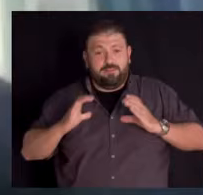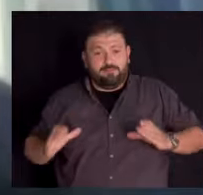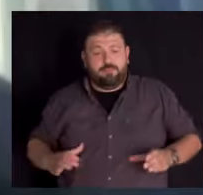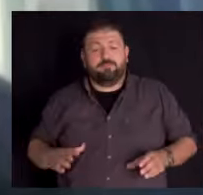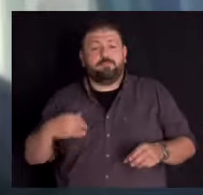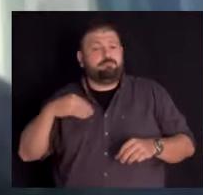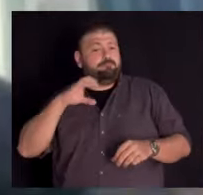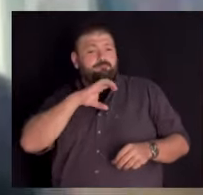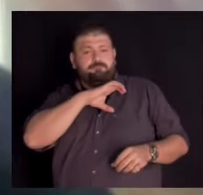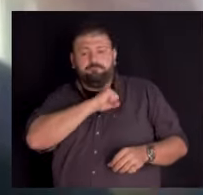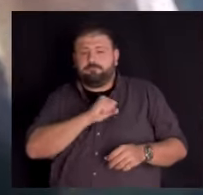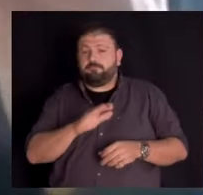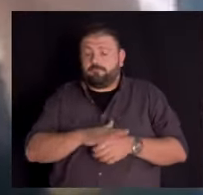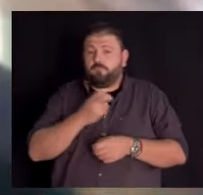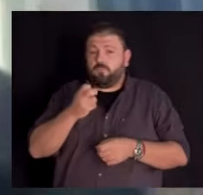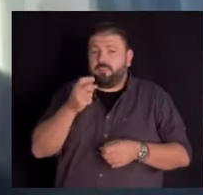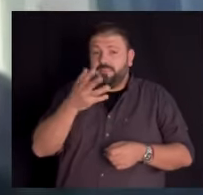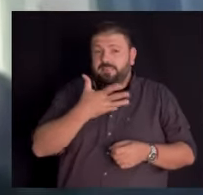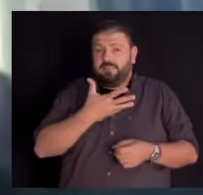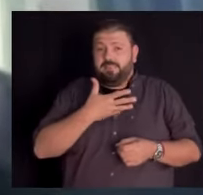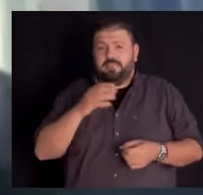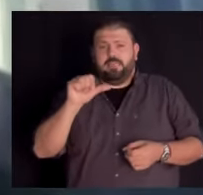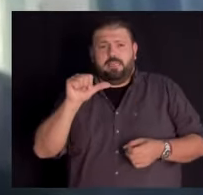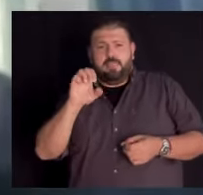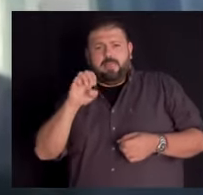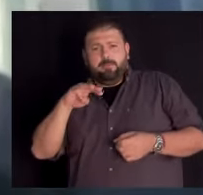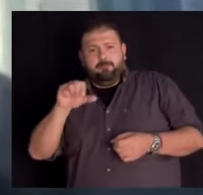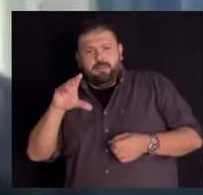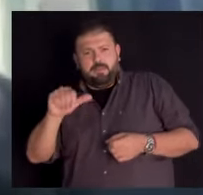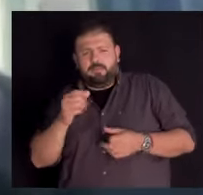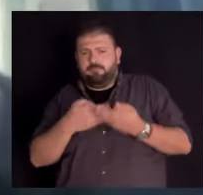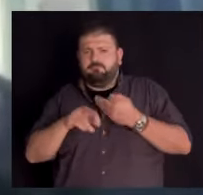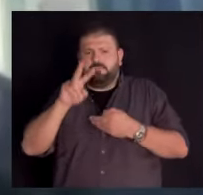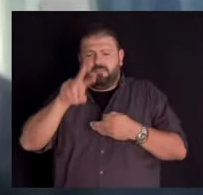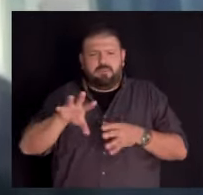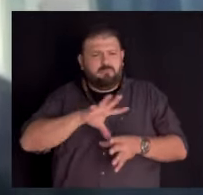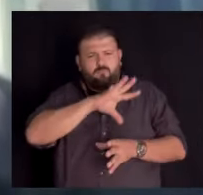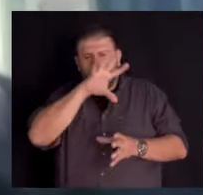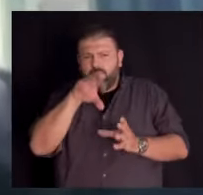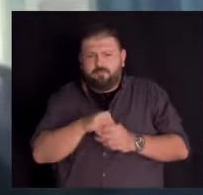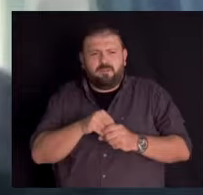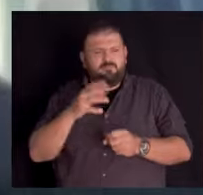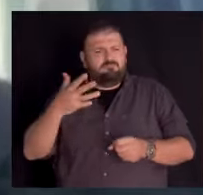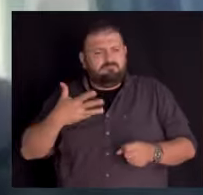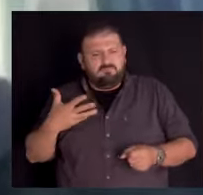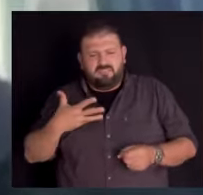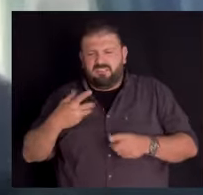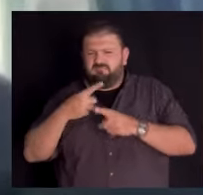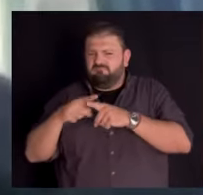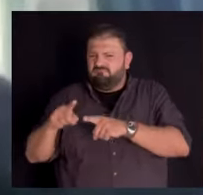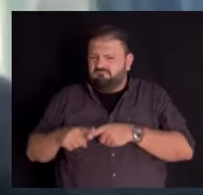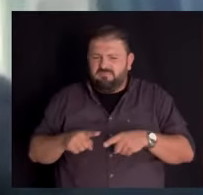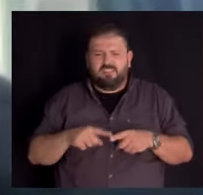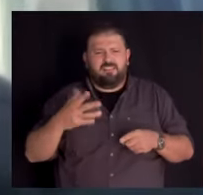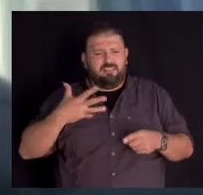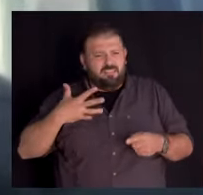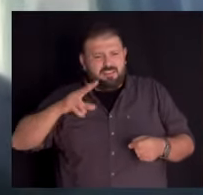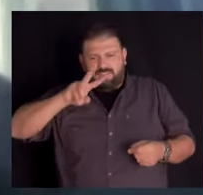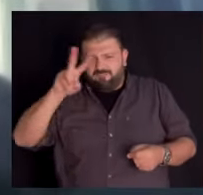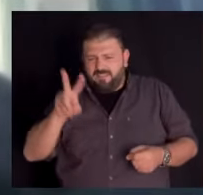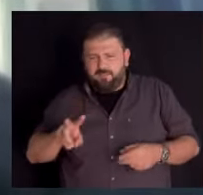hincapié en el extracto de maca, que lo trae el Estar Bien, porque es muy completo, o sea, trae todas las vitaminas del complejo